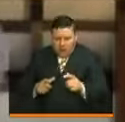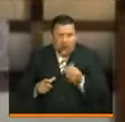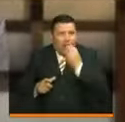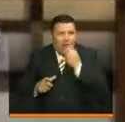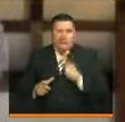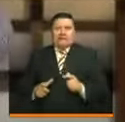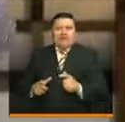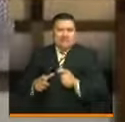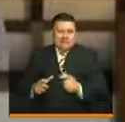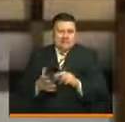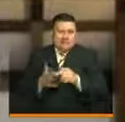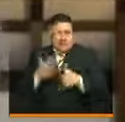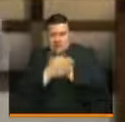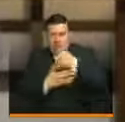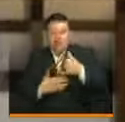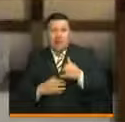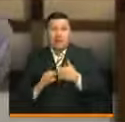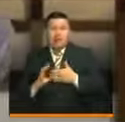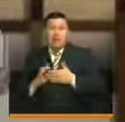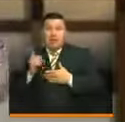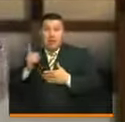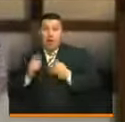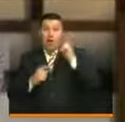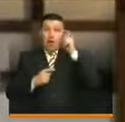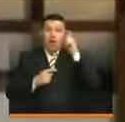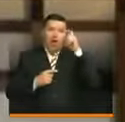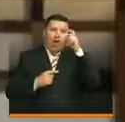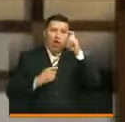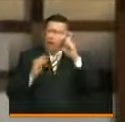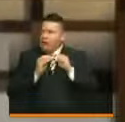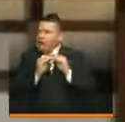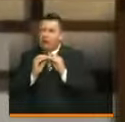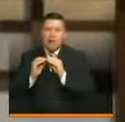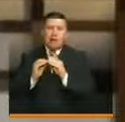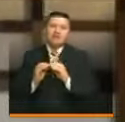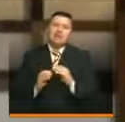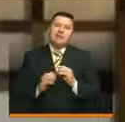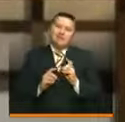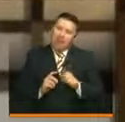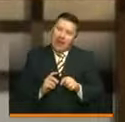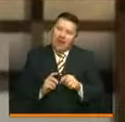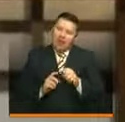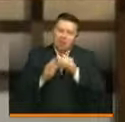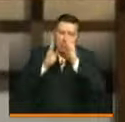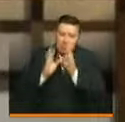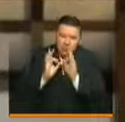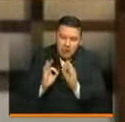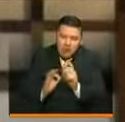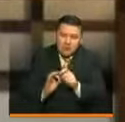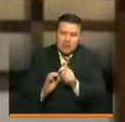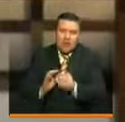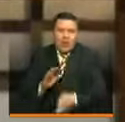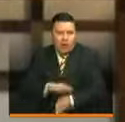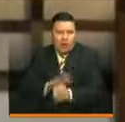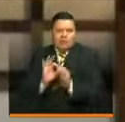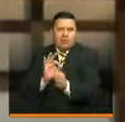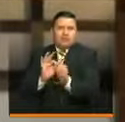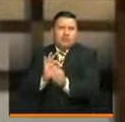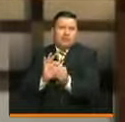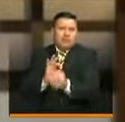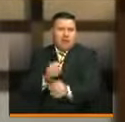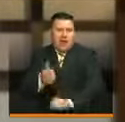colombiano, y eso, el sector privado, el gobierno y todos los gobiernos están en eso, pero tenemos que asegurar que la gente vuelva a tener su ingreso y que